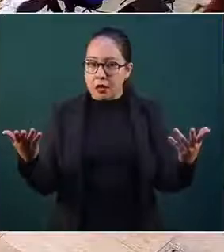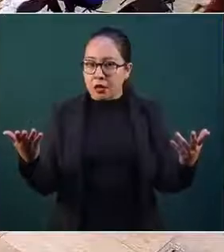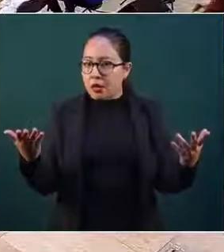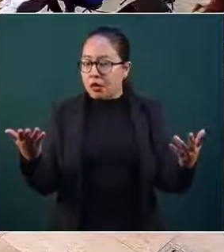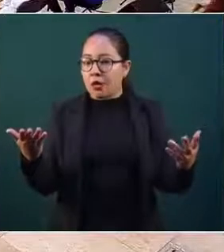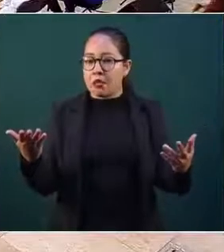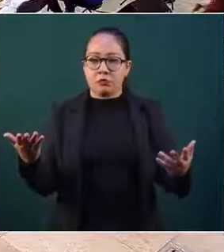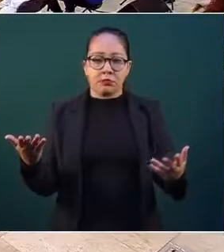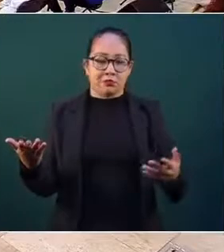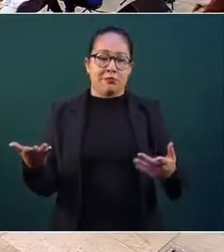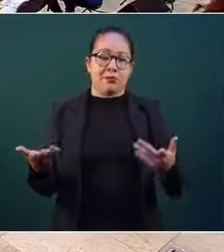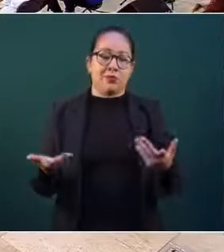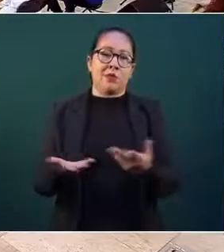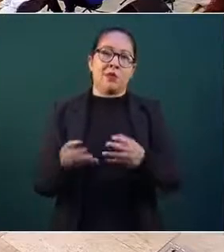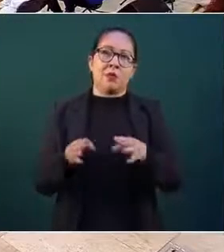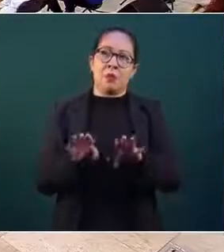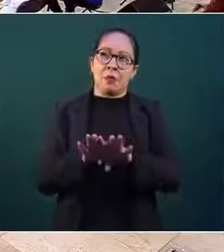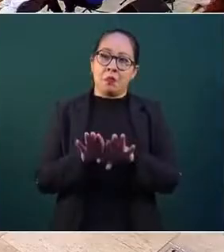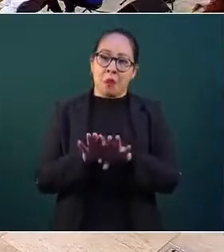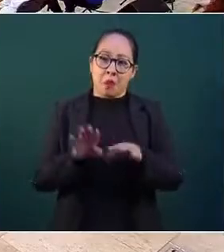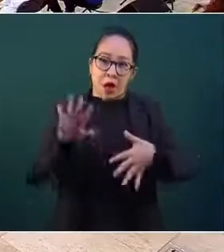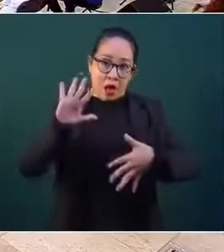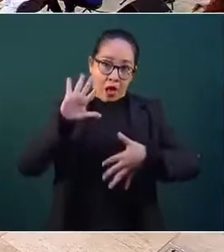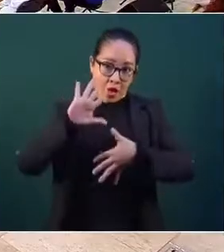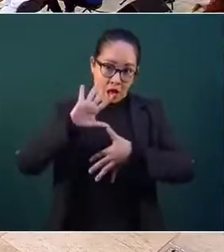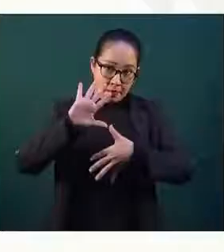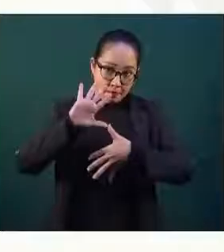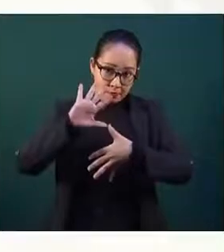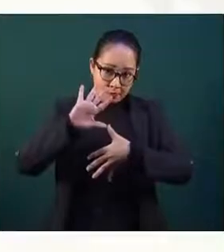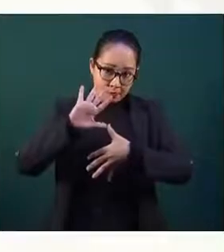una nueva relación en América,